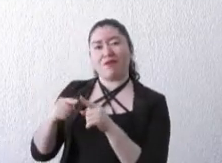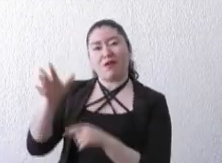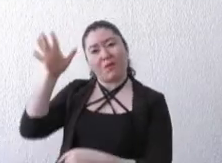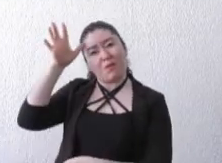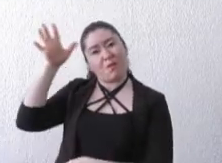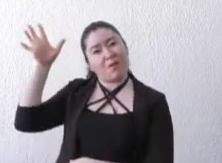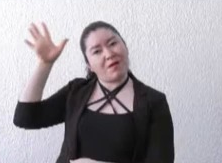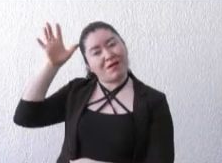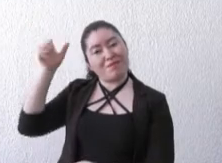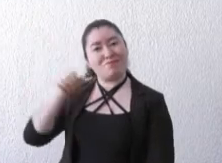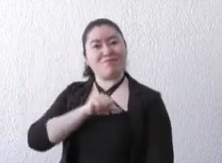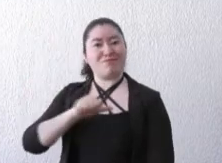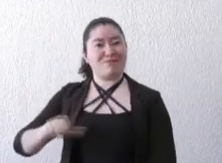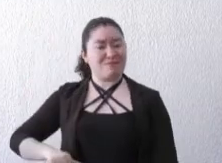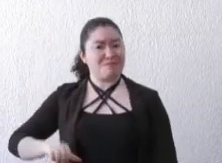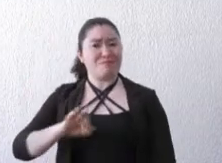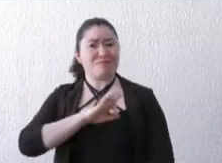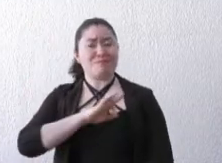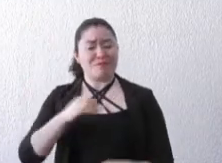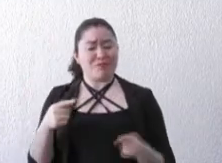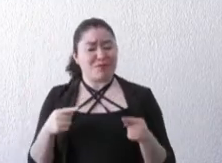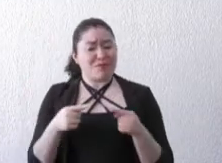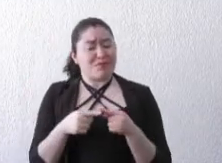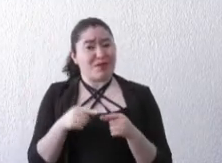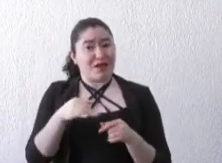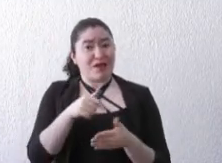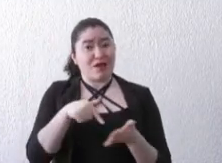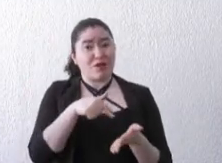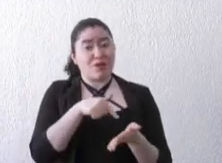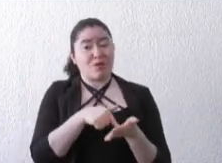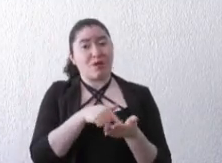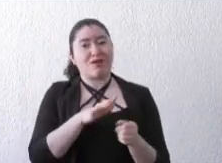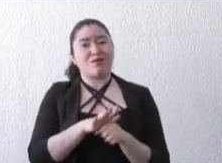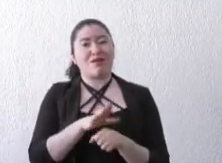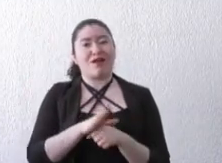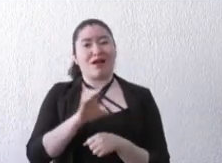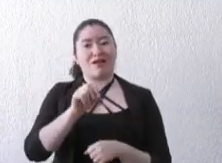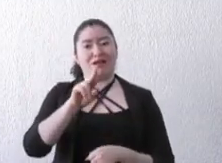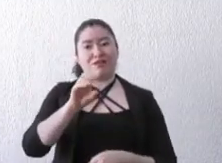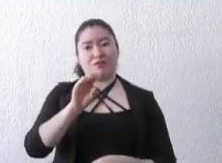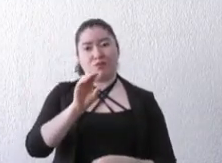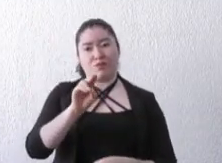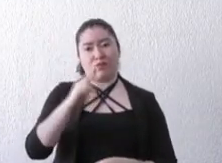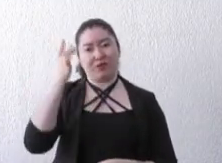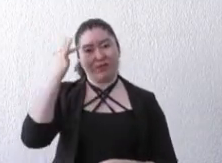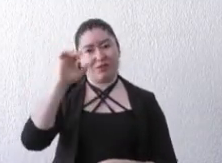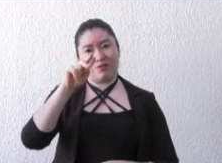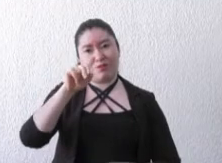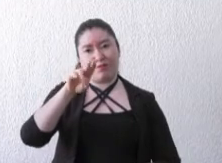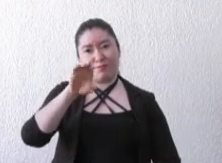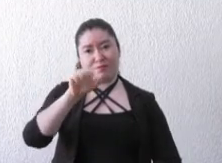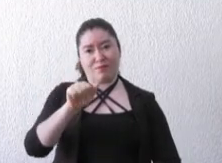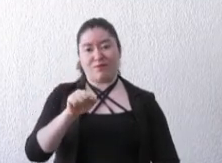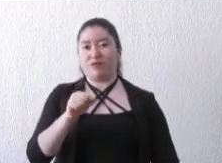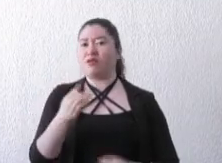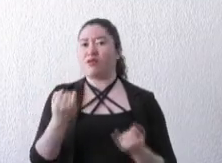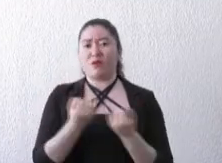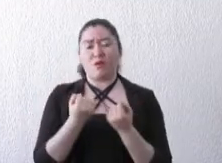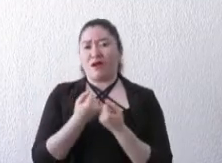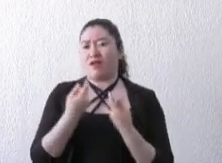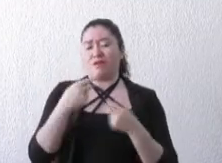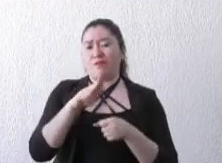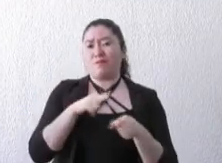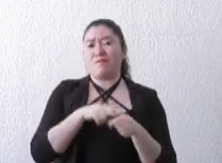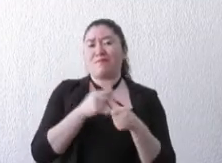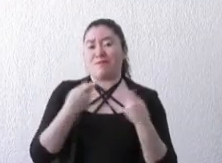Aquí está lo que es el casco de Santo Tomás, que de manera cotidiana y normal, sin pandemia, llegan